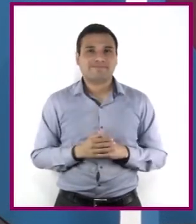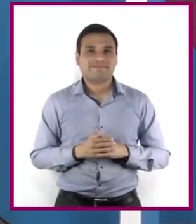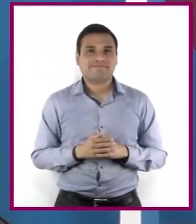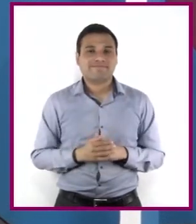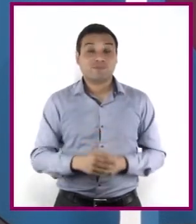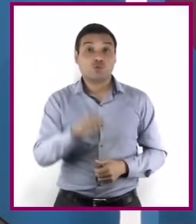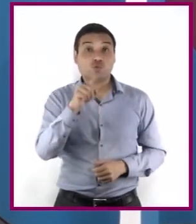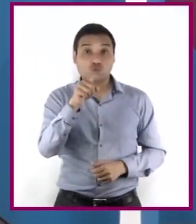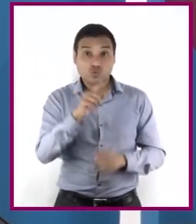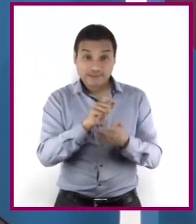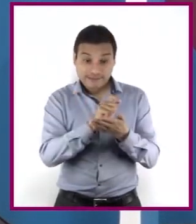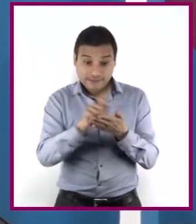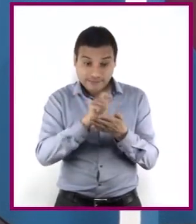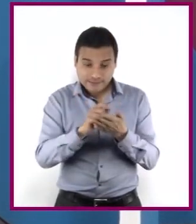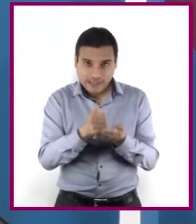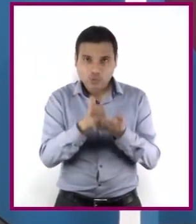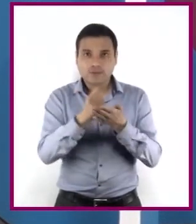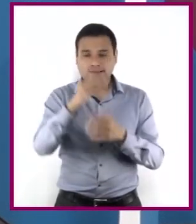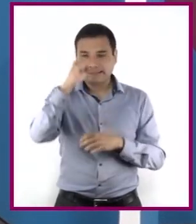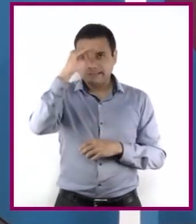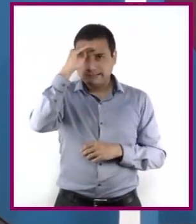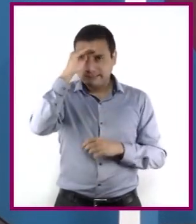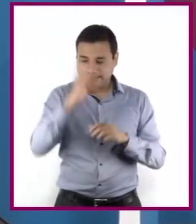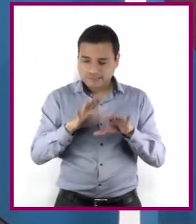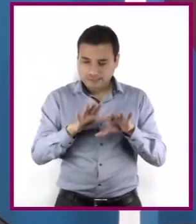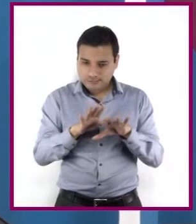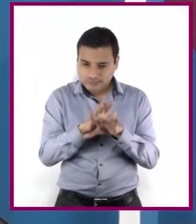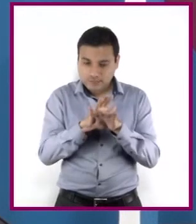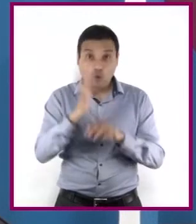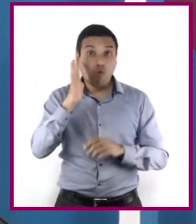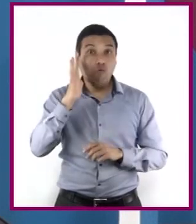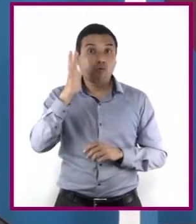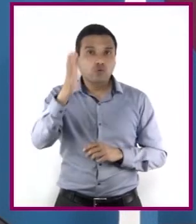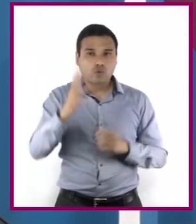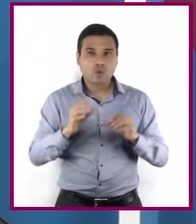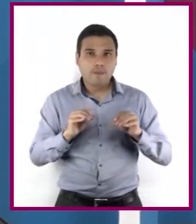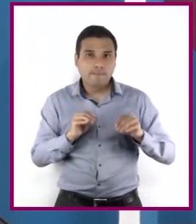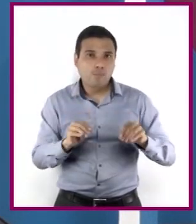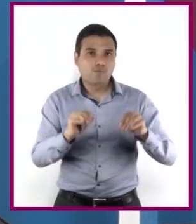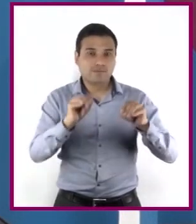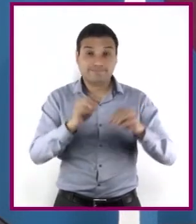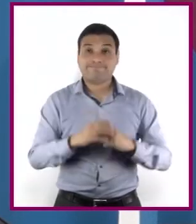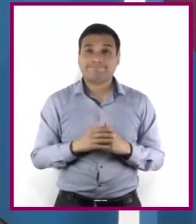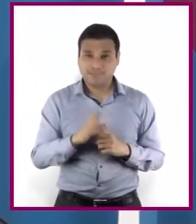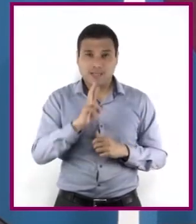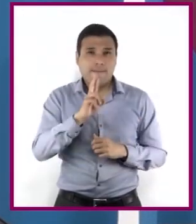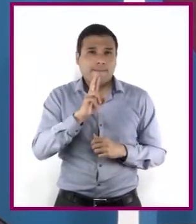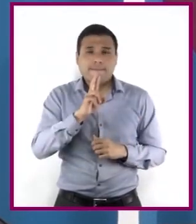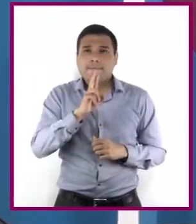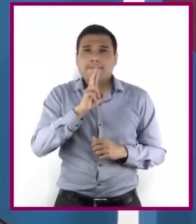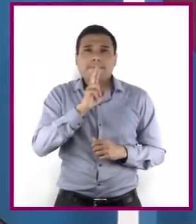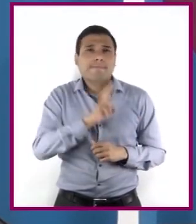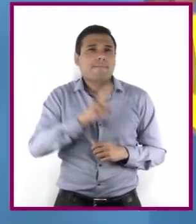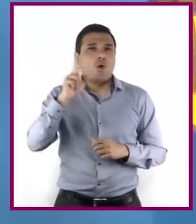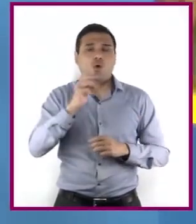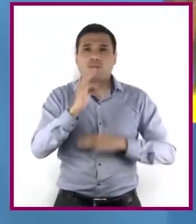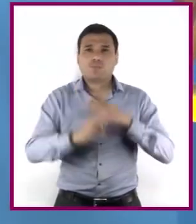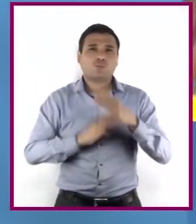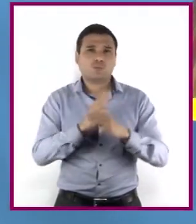ayuda a reflexionar o trazar planes para accionar hacia la construcción de una mejor